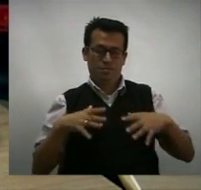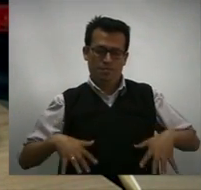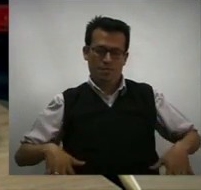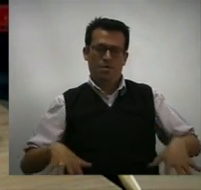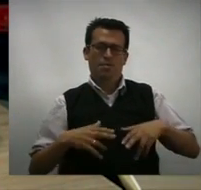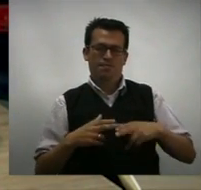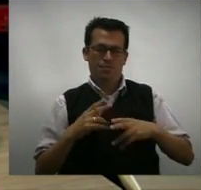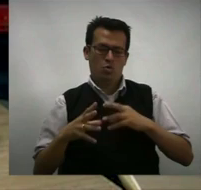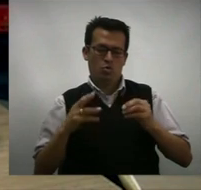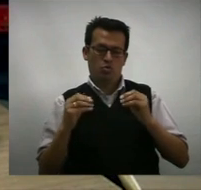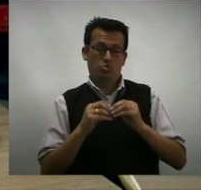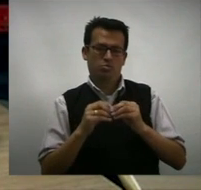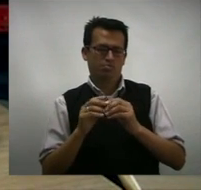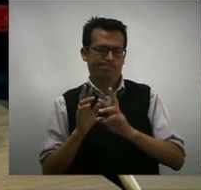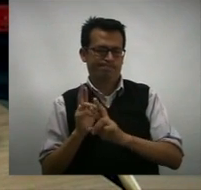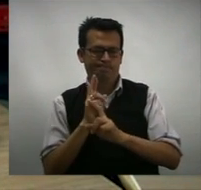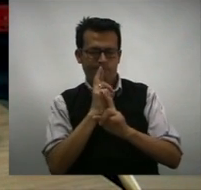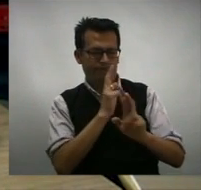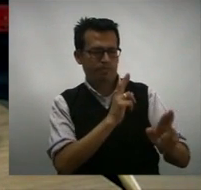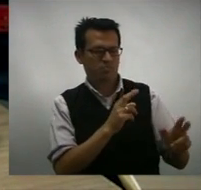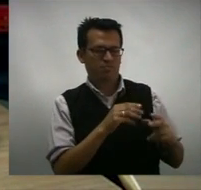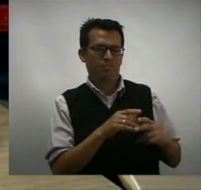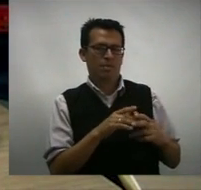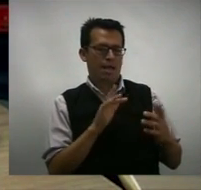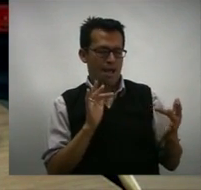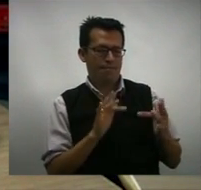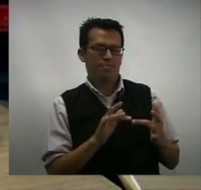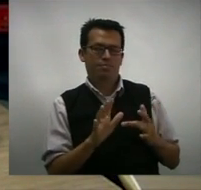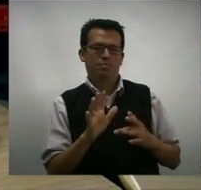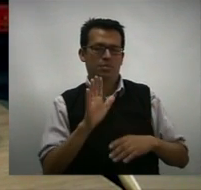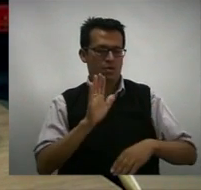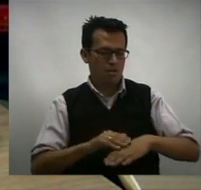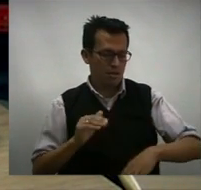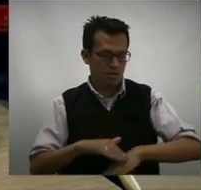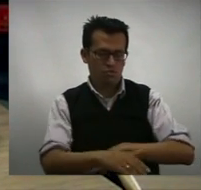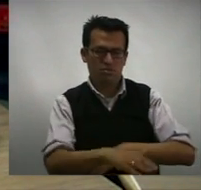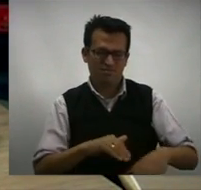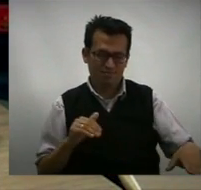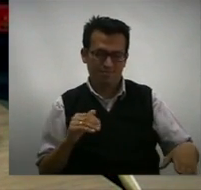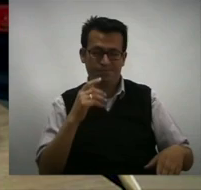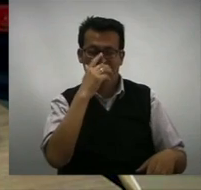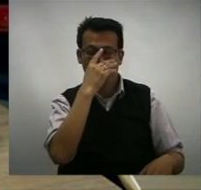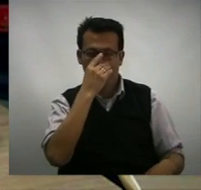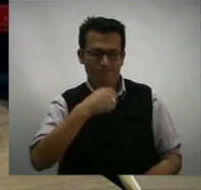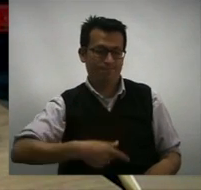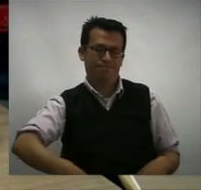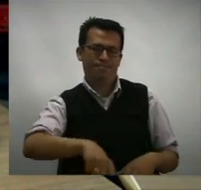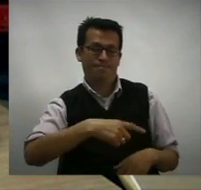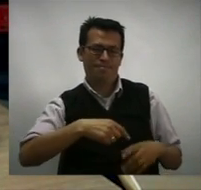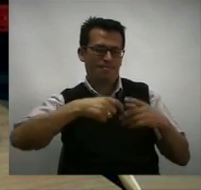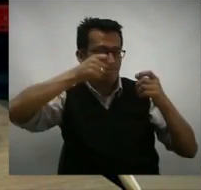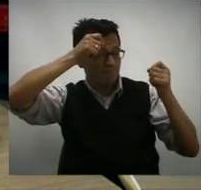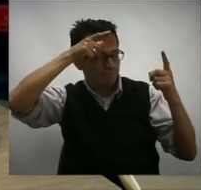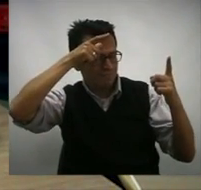estimular respuestas acordes con el discurso de causalidad divina, permitiendo de esta manera la circunscripción o